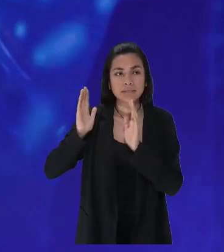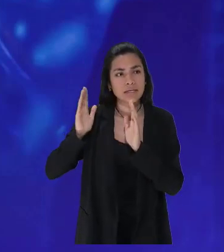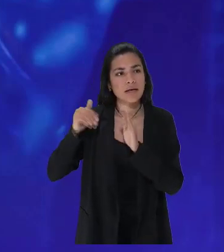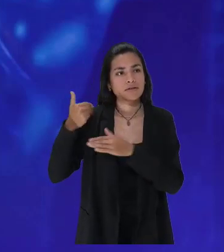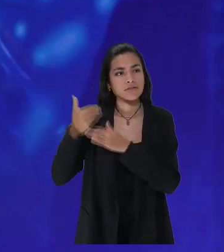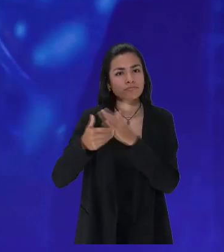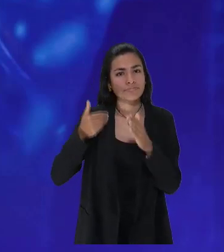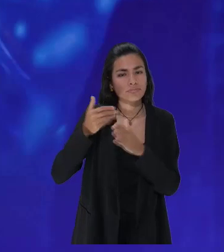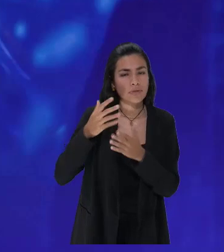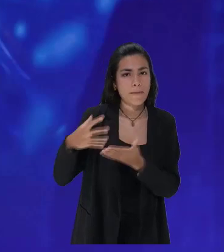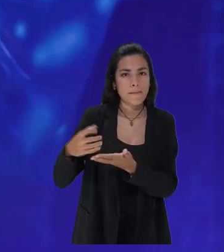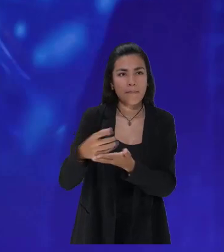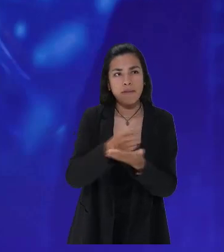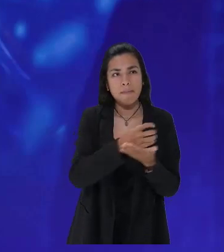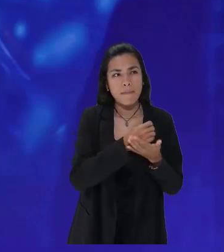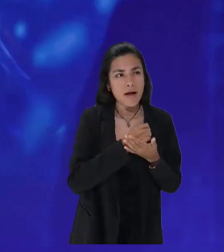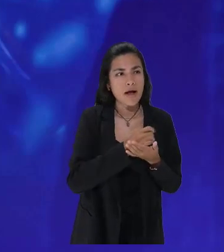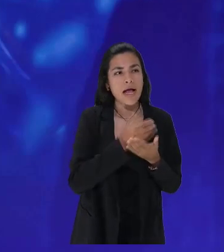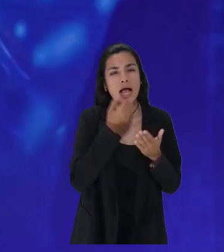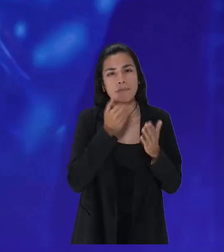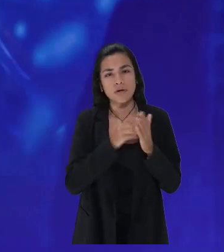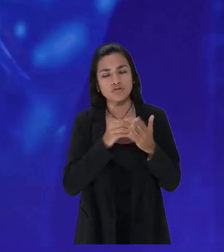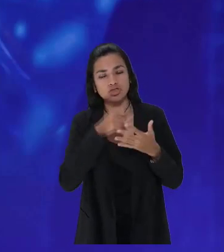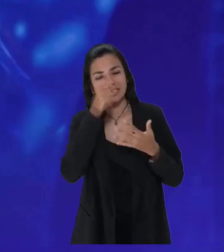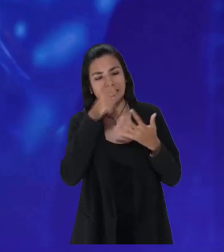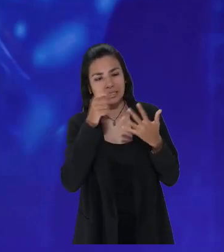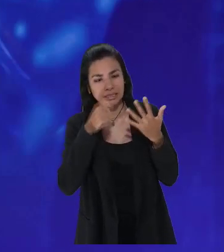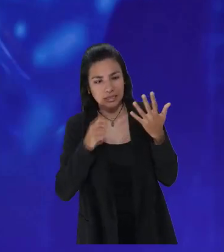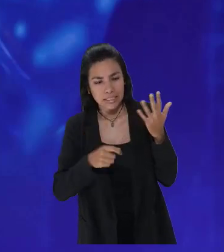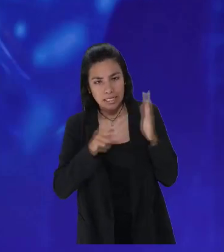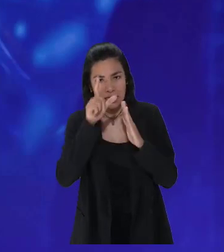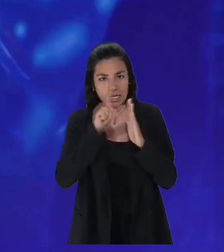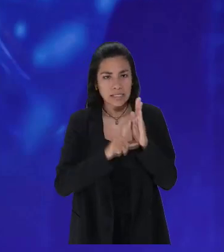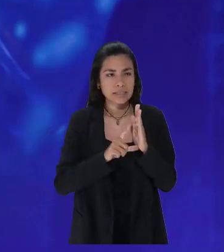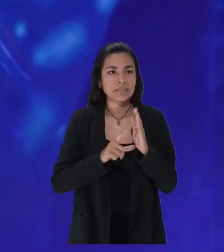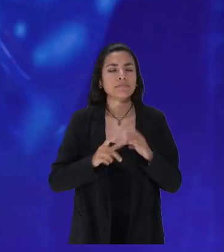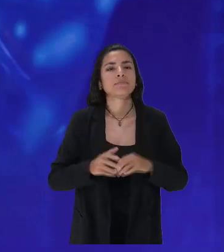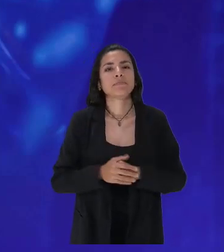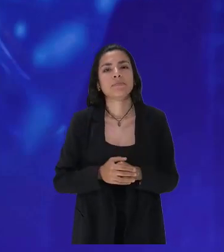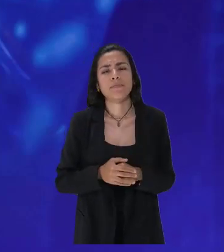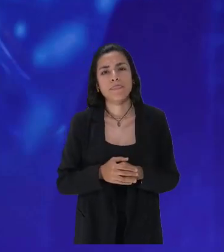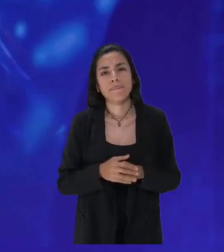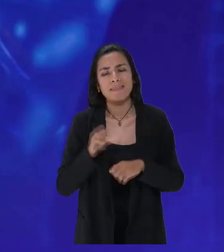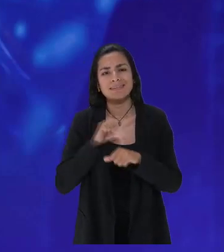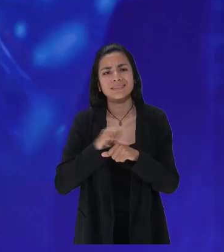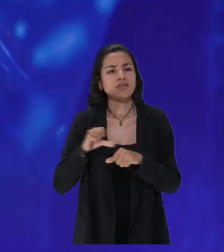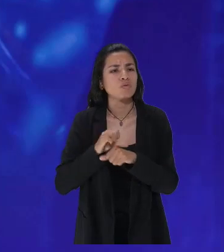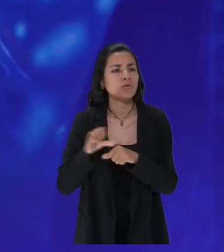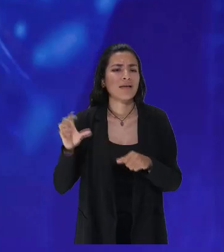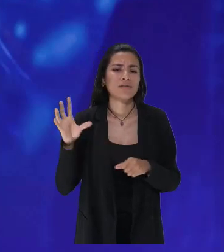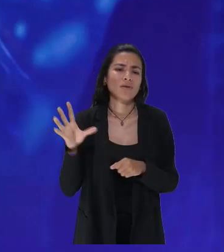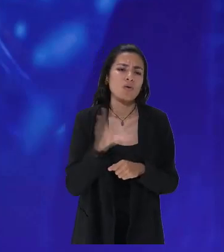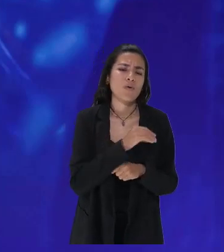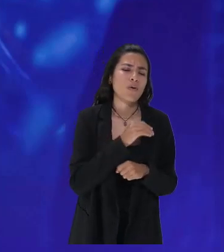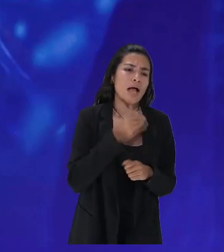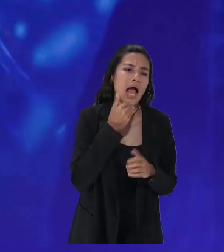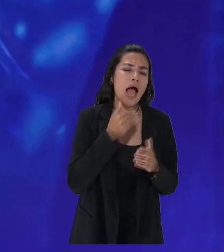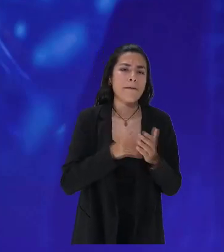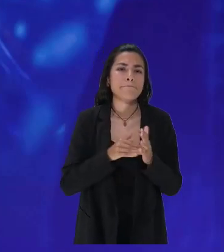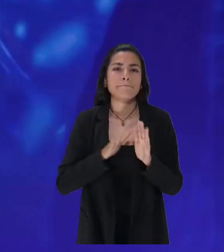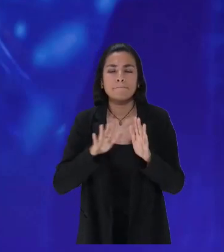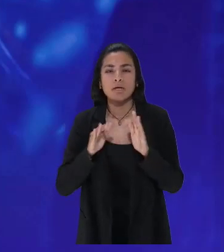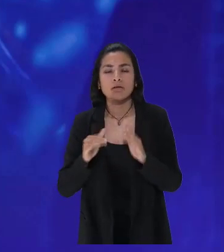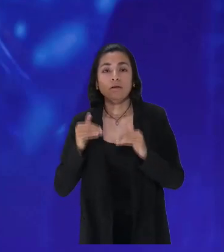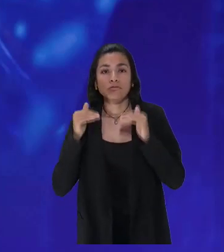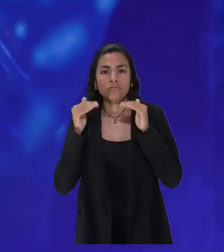esas secuencias, por ejemplo, como el checklist. Algo tan importante que hoy en día en todas las cirugías se hace. Cuando el cirujano va a empezar su procedimiento